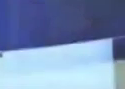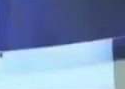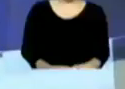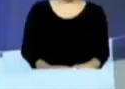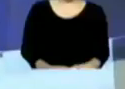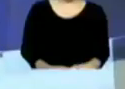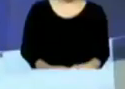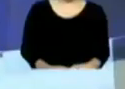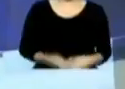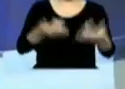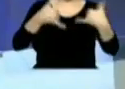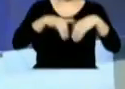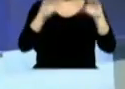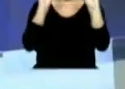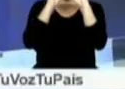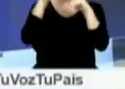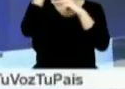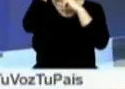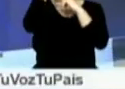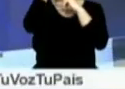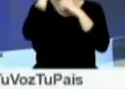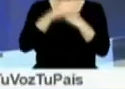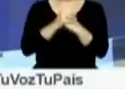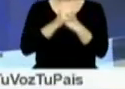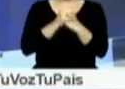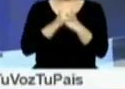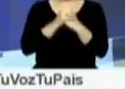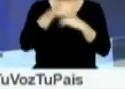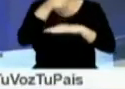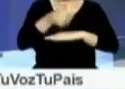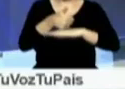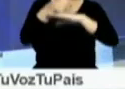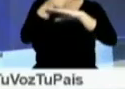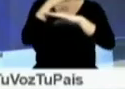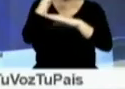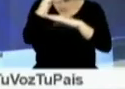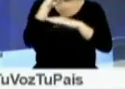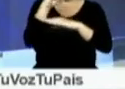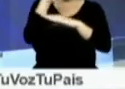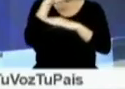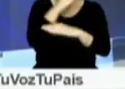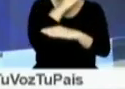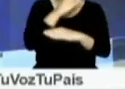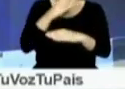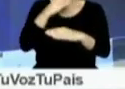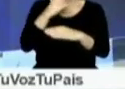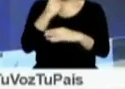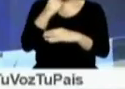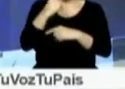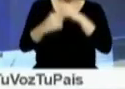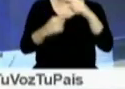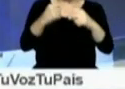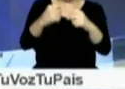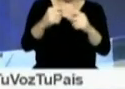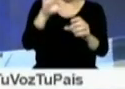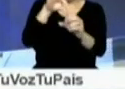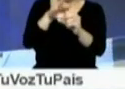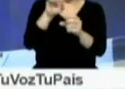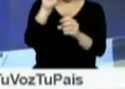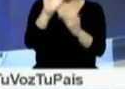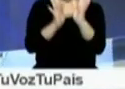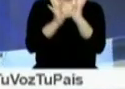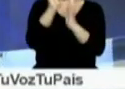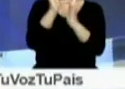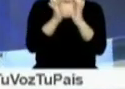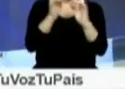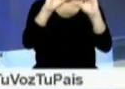promocional continuamos con más información el titular del Consejo Nacional electoral pide que en los comicios del 2 de abril los partidos